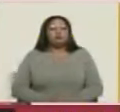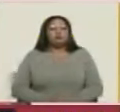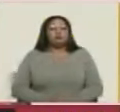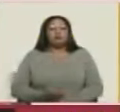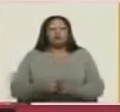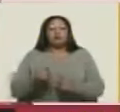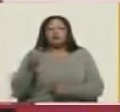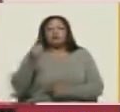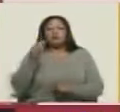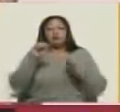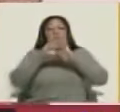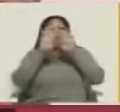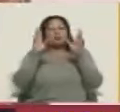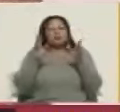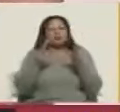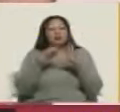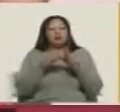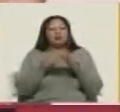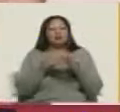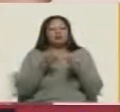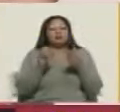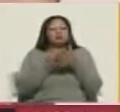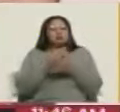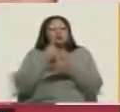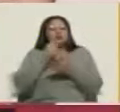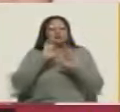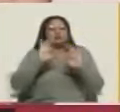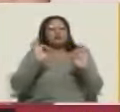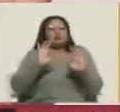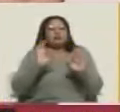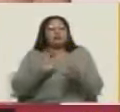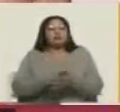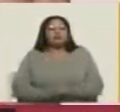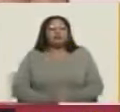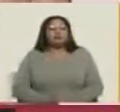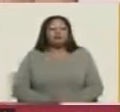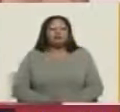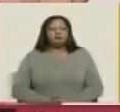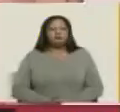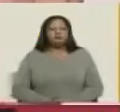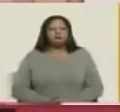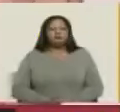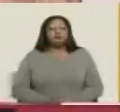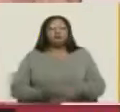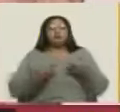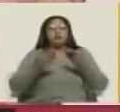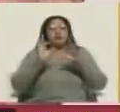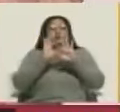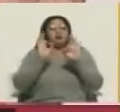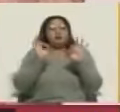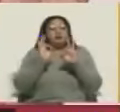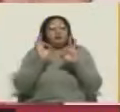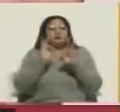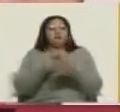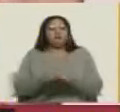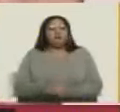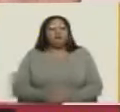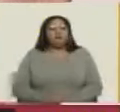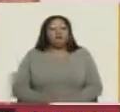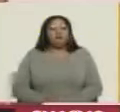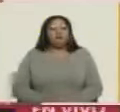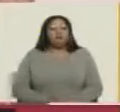mañana, sin ocurrir nada, sin dar, ¿cómo se llama?, ningún escrutinio, salió